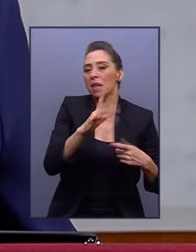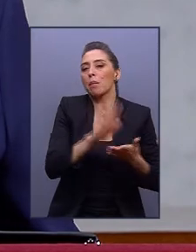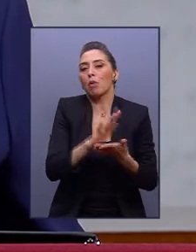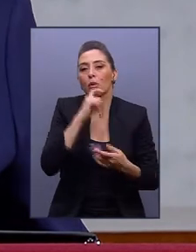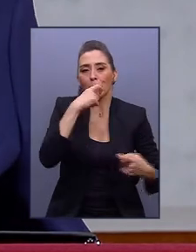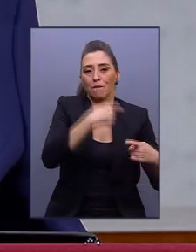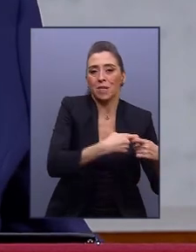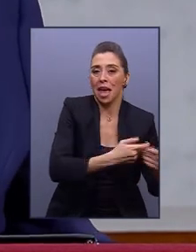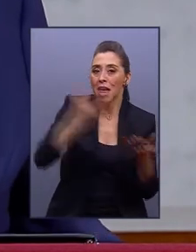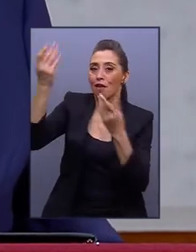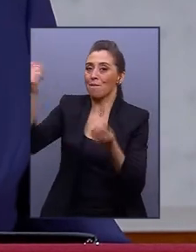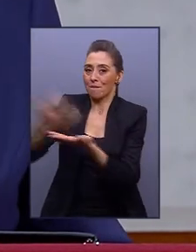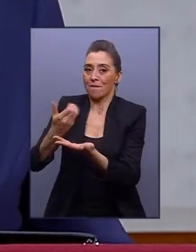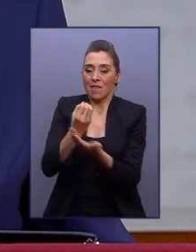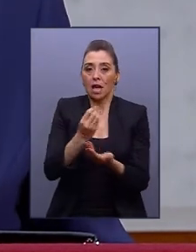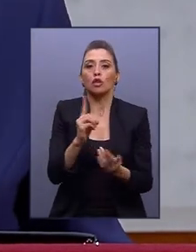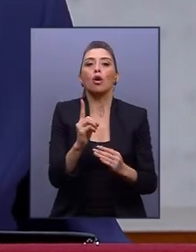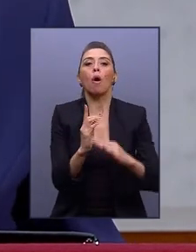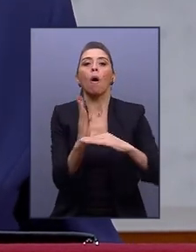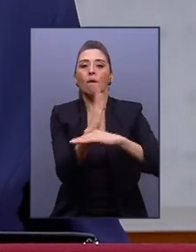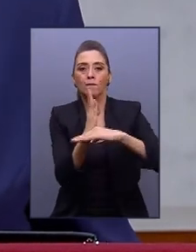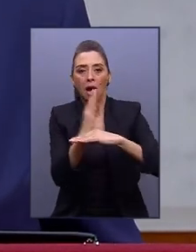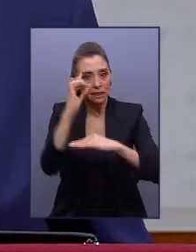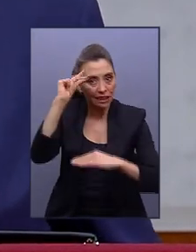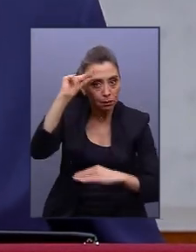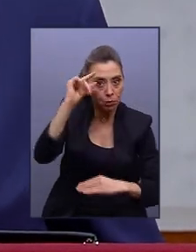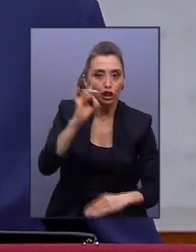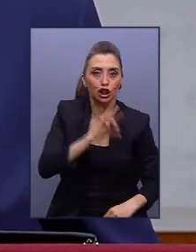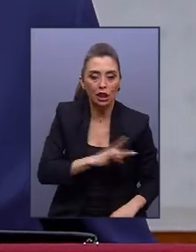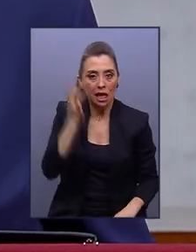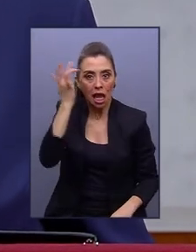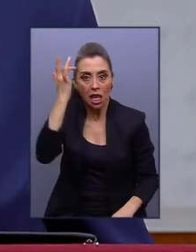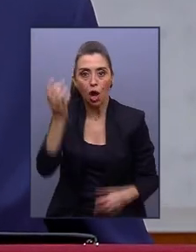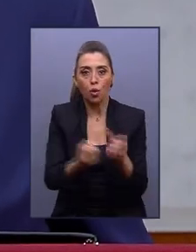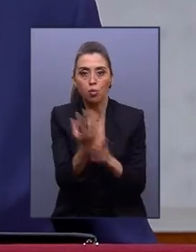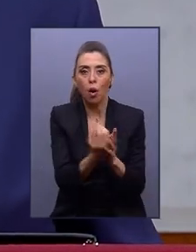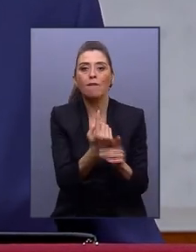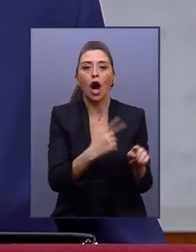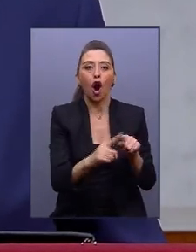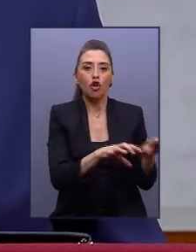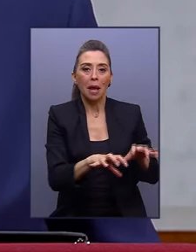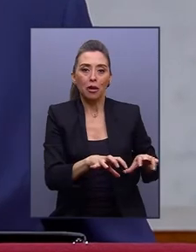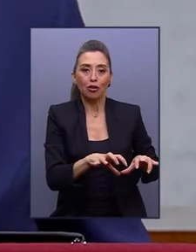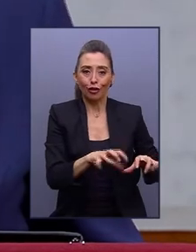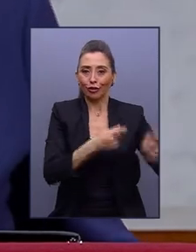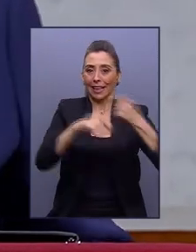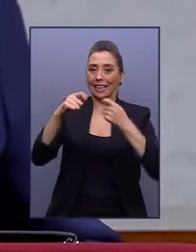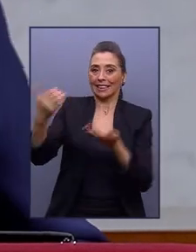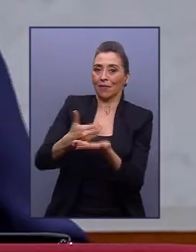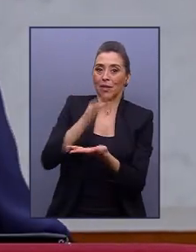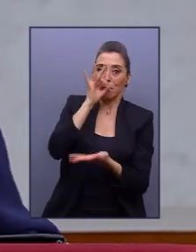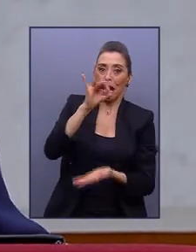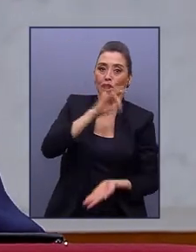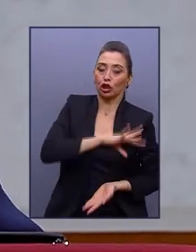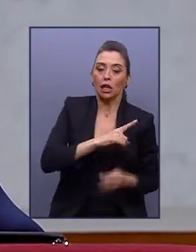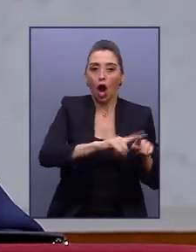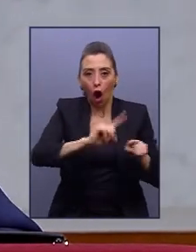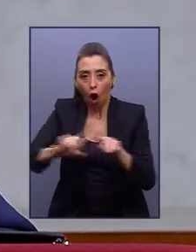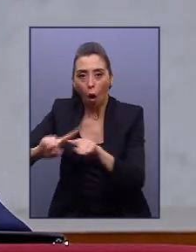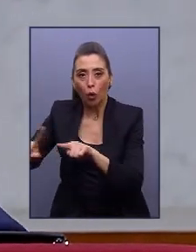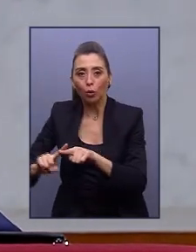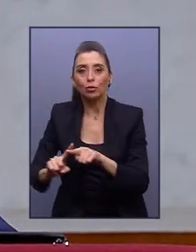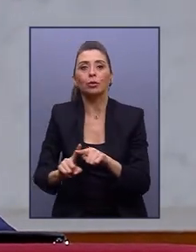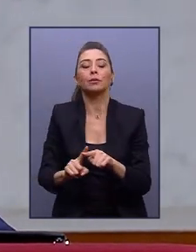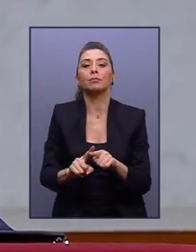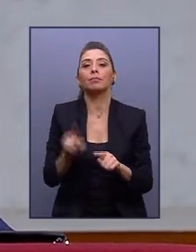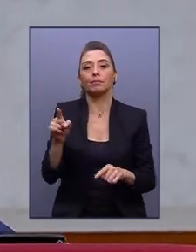en el piso estable de la inteligencia chilena, de la innovación y de la diversificación de nuestras fuentes de riqueza. Hemos enfrentado las consecuencias